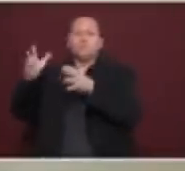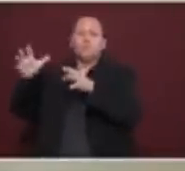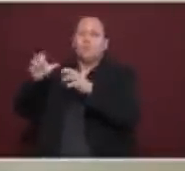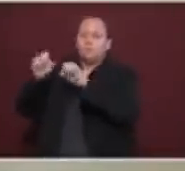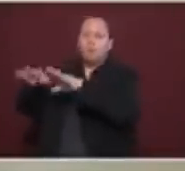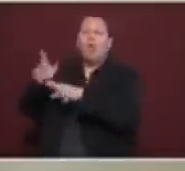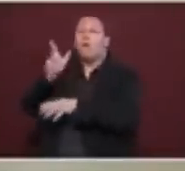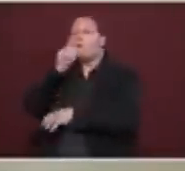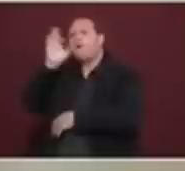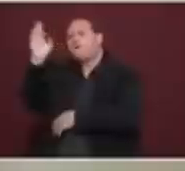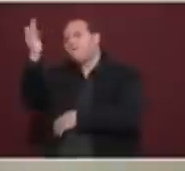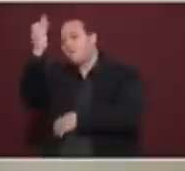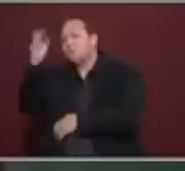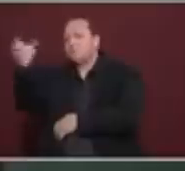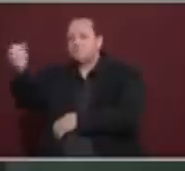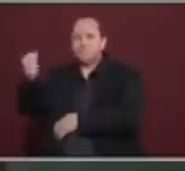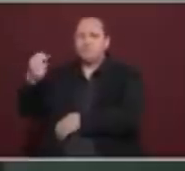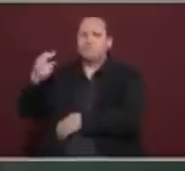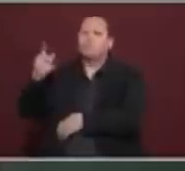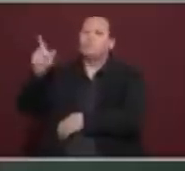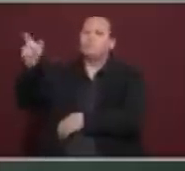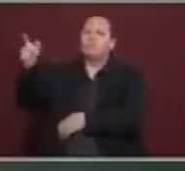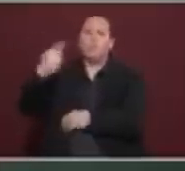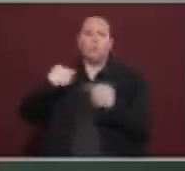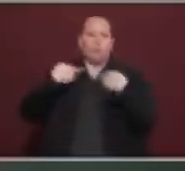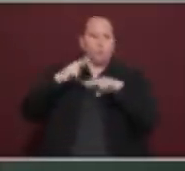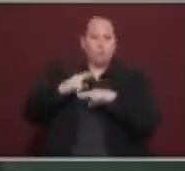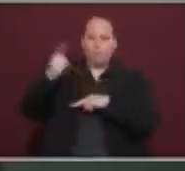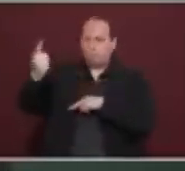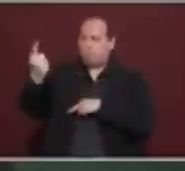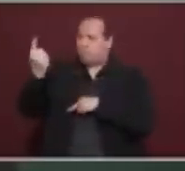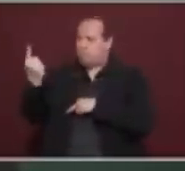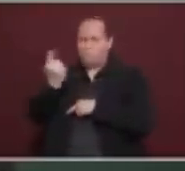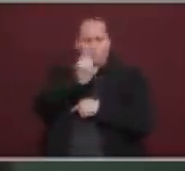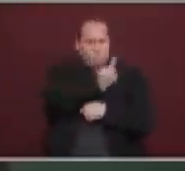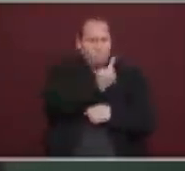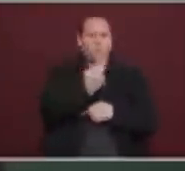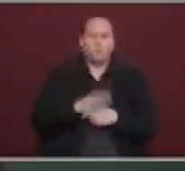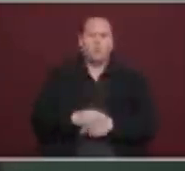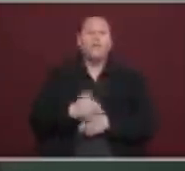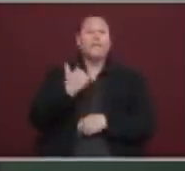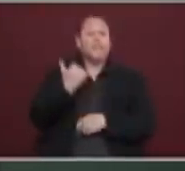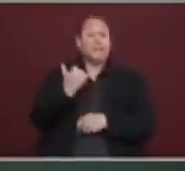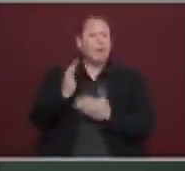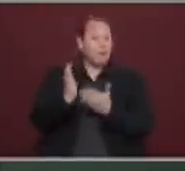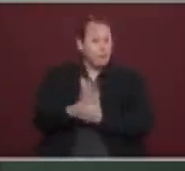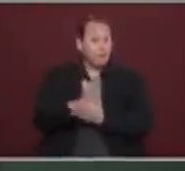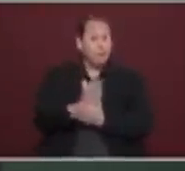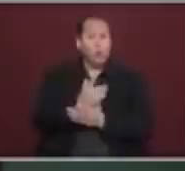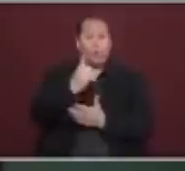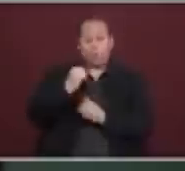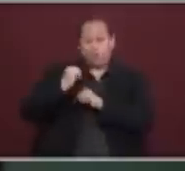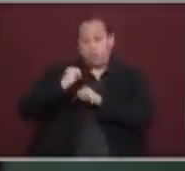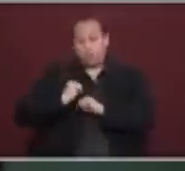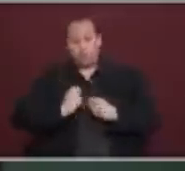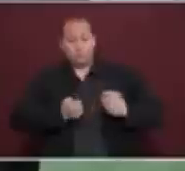la policía federal como estado mayor un comandante